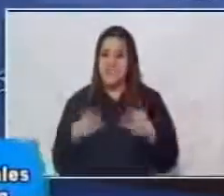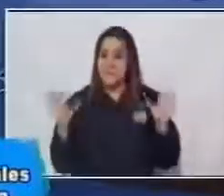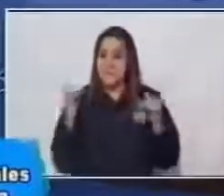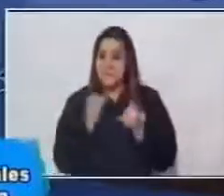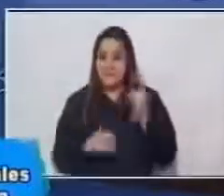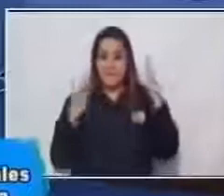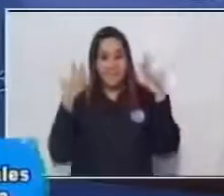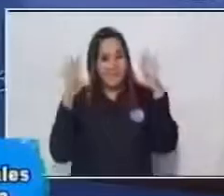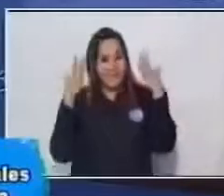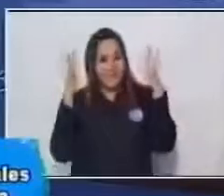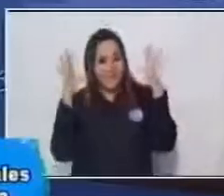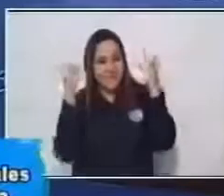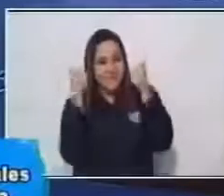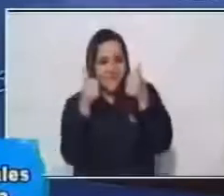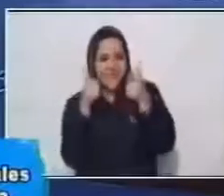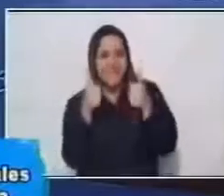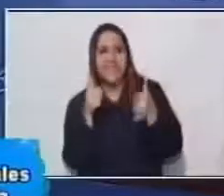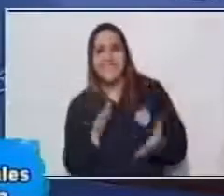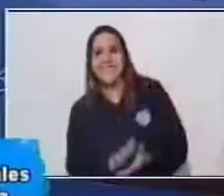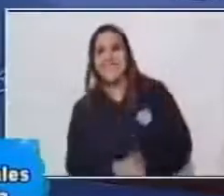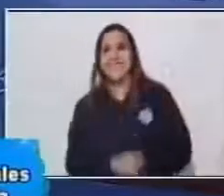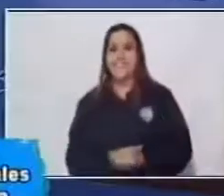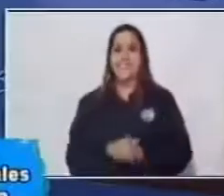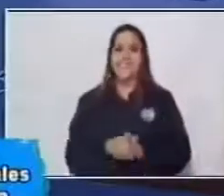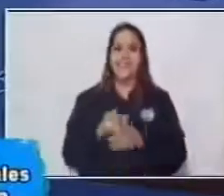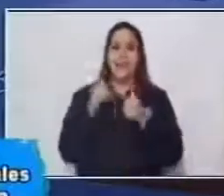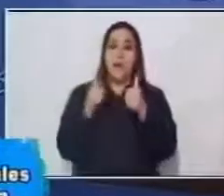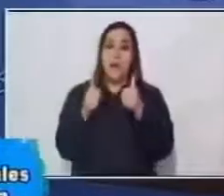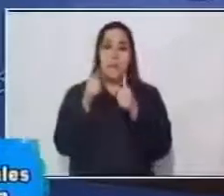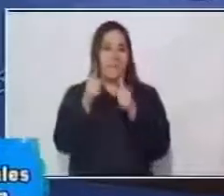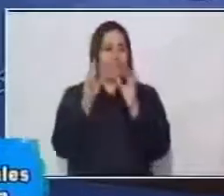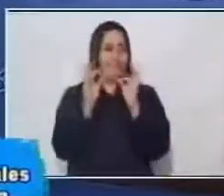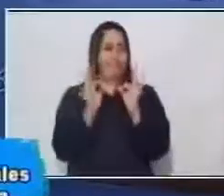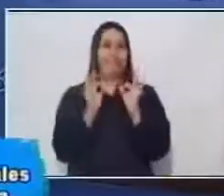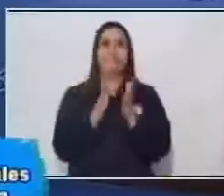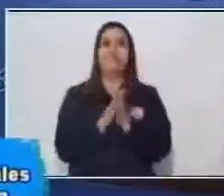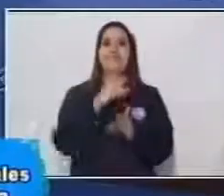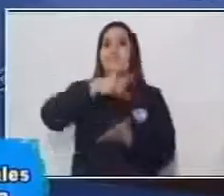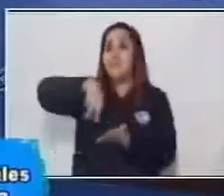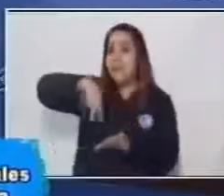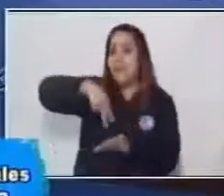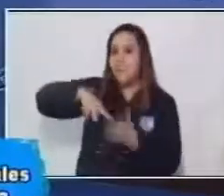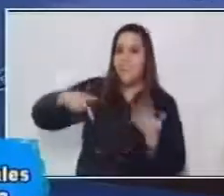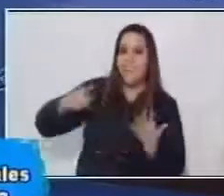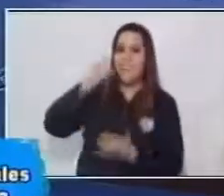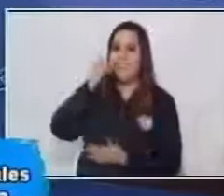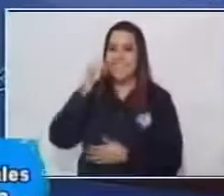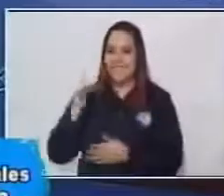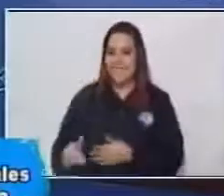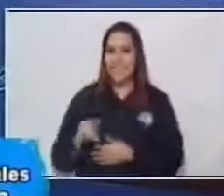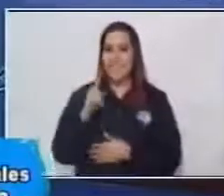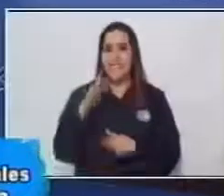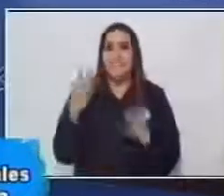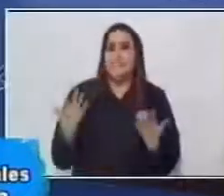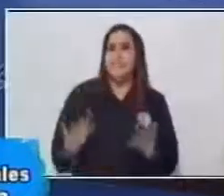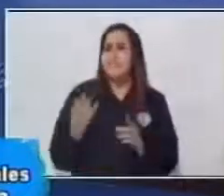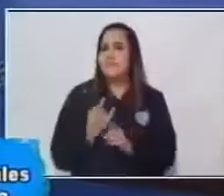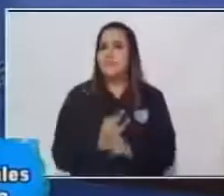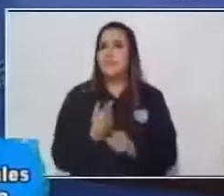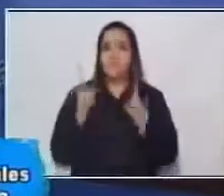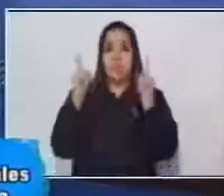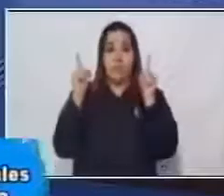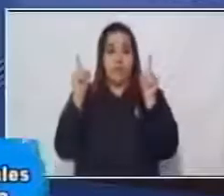marinero. ¡Hey! Muy bien, muy bien, lo hicieron muy bien, el baile del marinero. Utilizamos